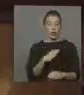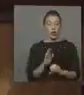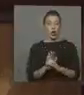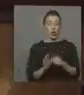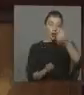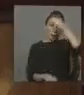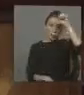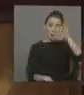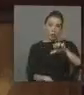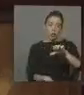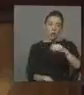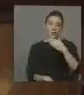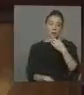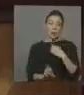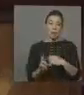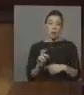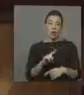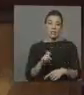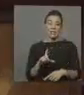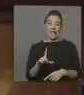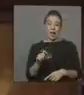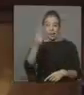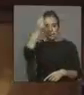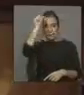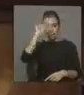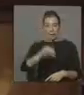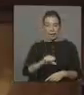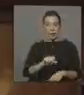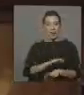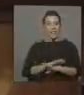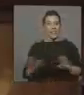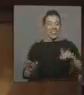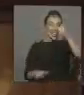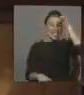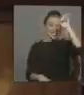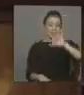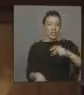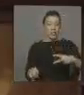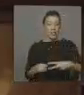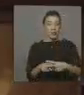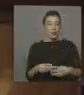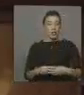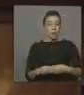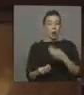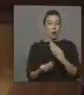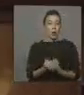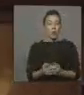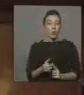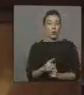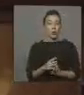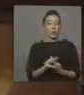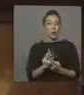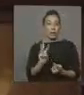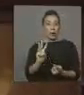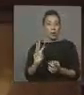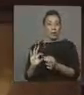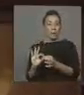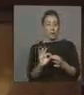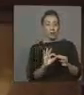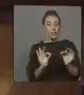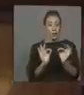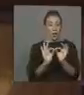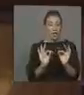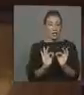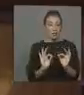Código Penal y el Procesal Penal. La despenalización de la interrupción del embarazo cuando éste se origina en las 3 causales